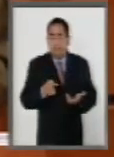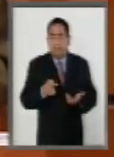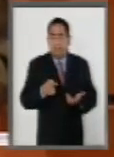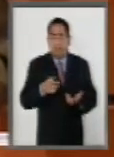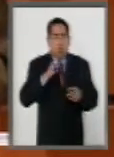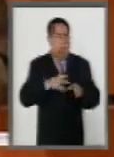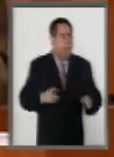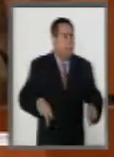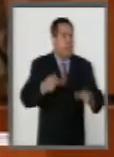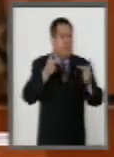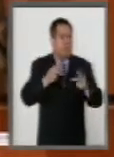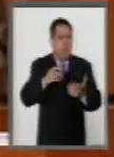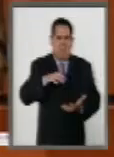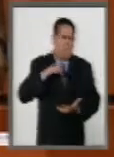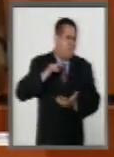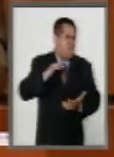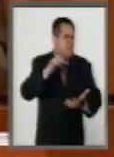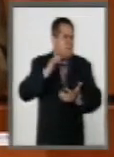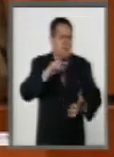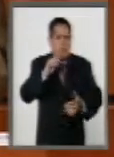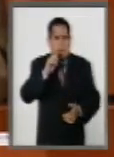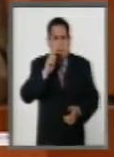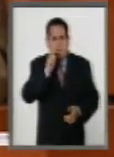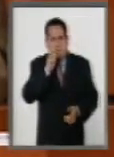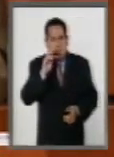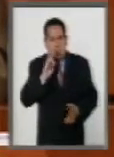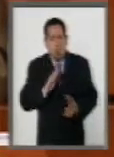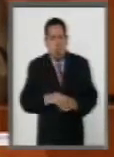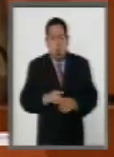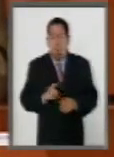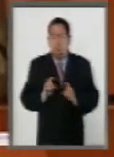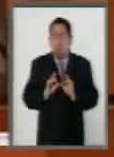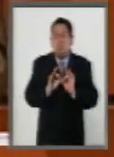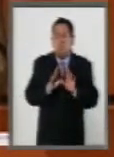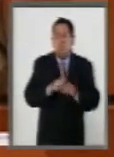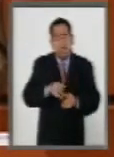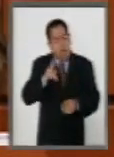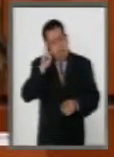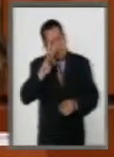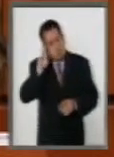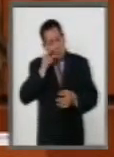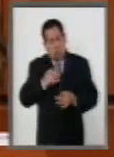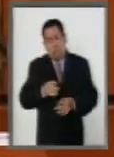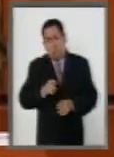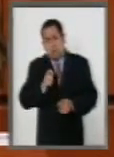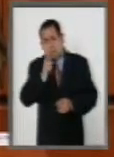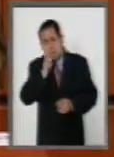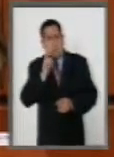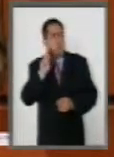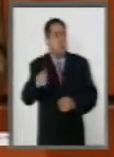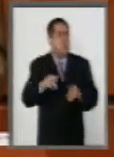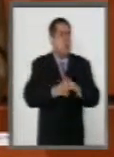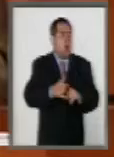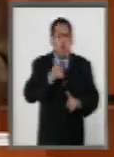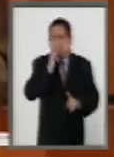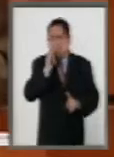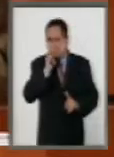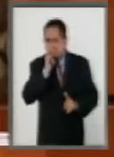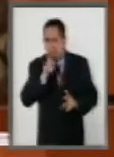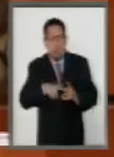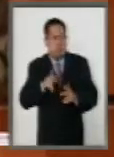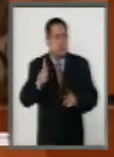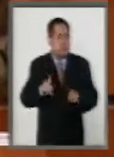no son traficantes o narcotraficantes, simplemente cayeron en un vicio como es el alcohol, y ese